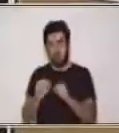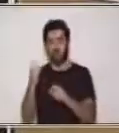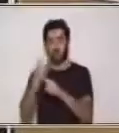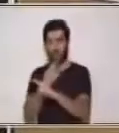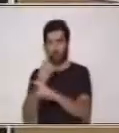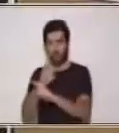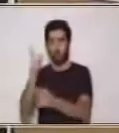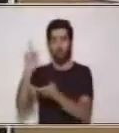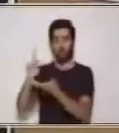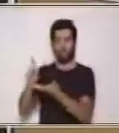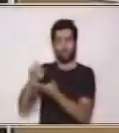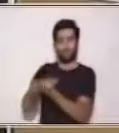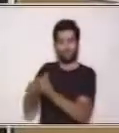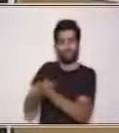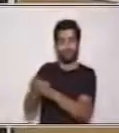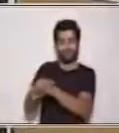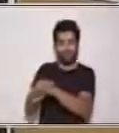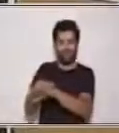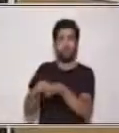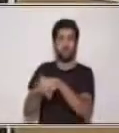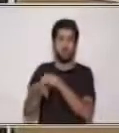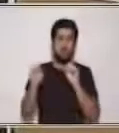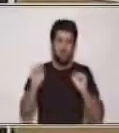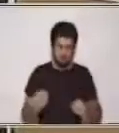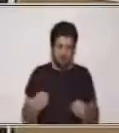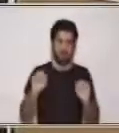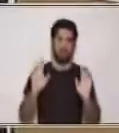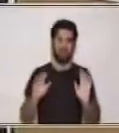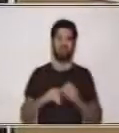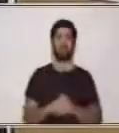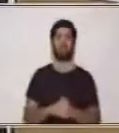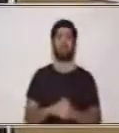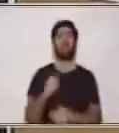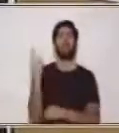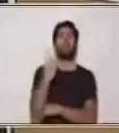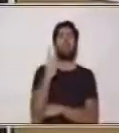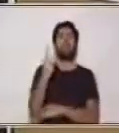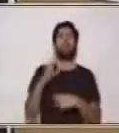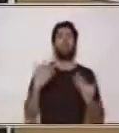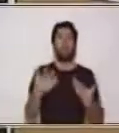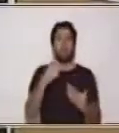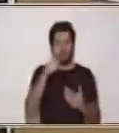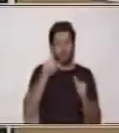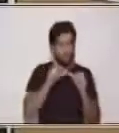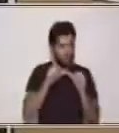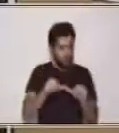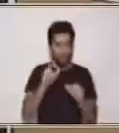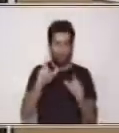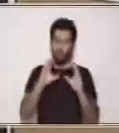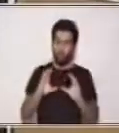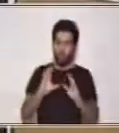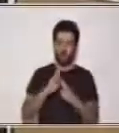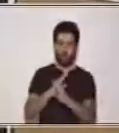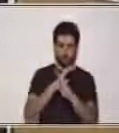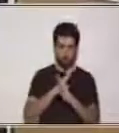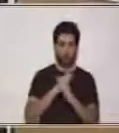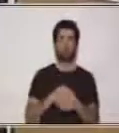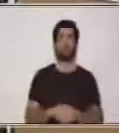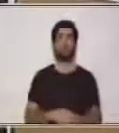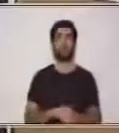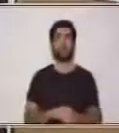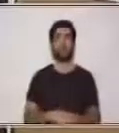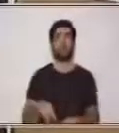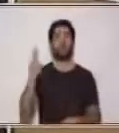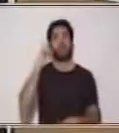la mano o de manera inmediata, puedes utilizar alcohol en gel. Lo importante es que sigas estas medidas higiénicas.